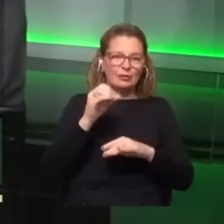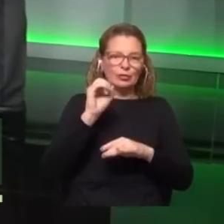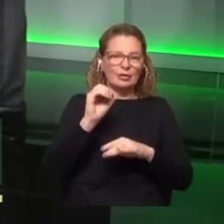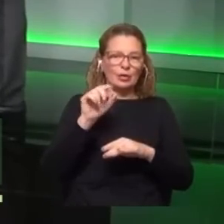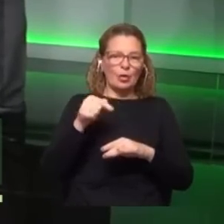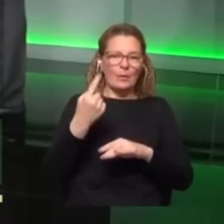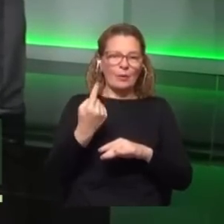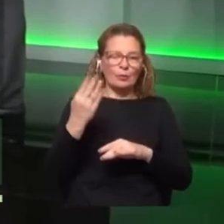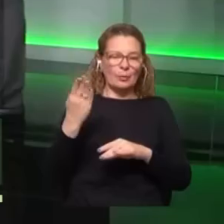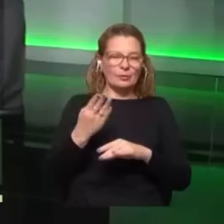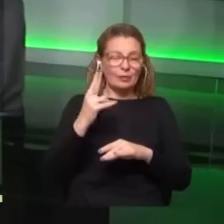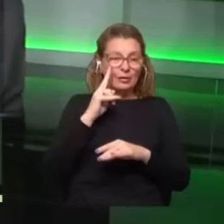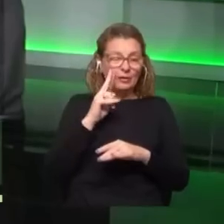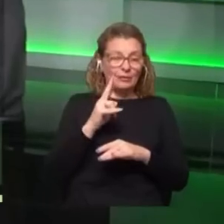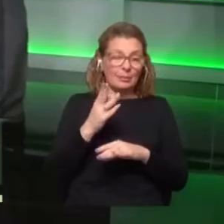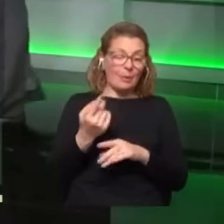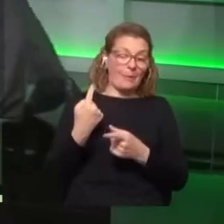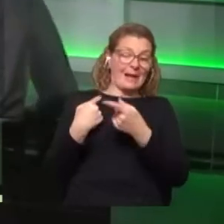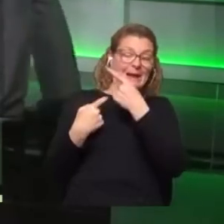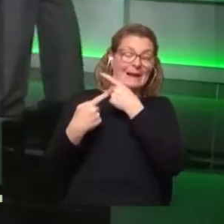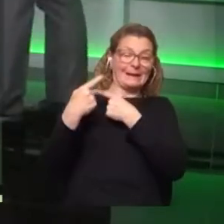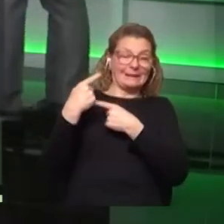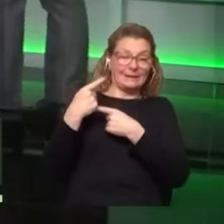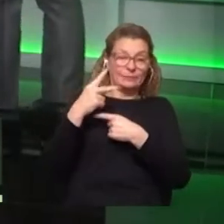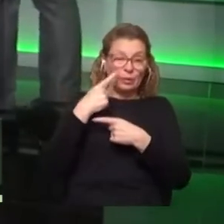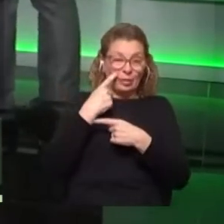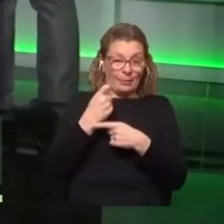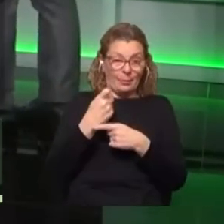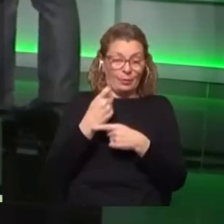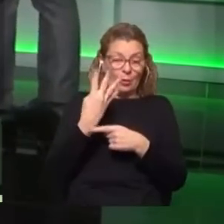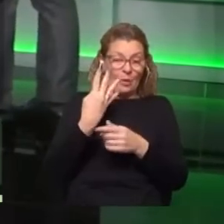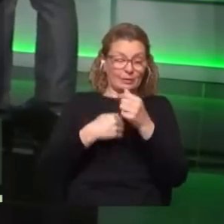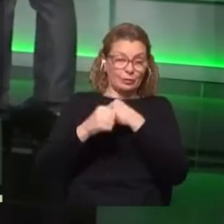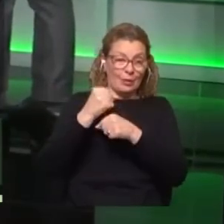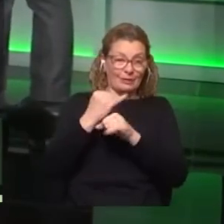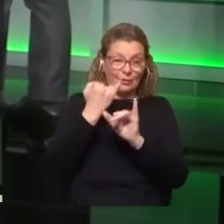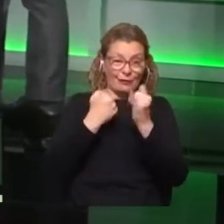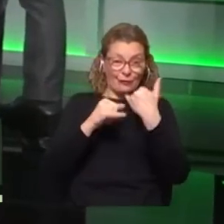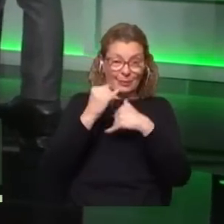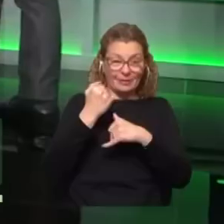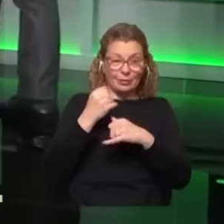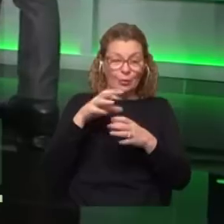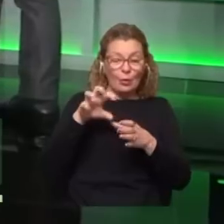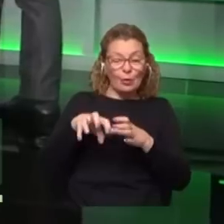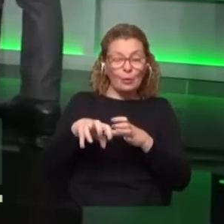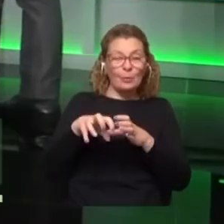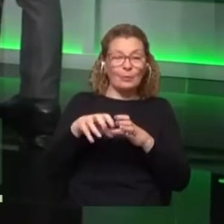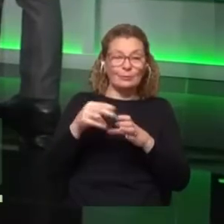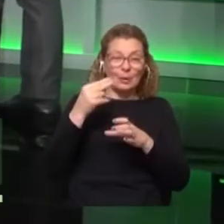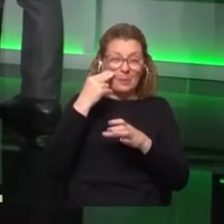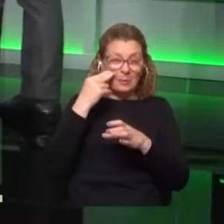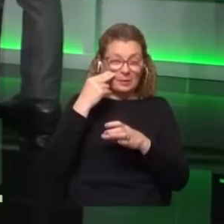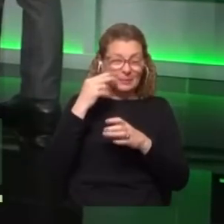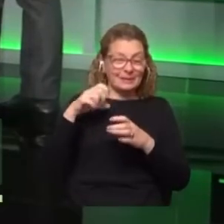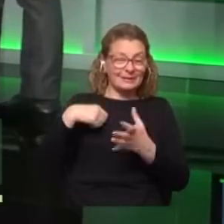y lo que vemos cuando repasamos un poquito para atrás estamos recogiendo cuatro años de información es que es un sector que ha venido atravesando una